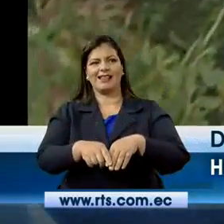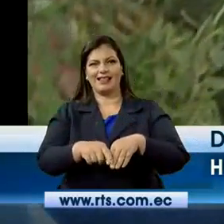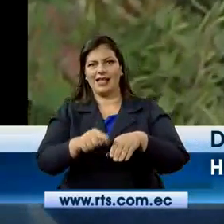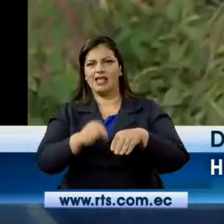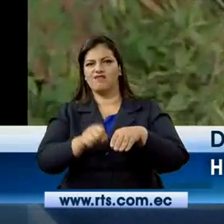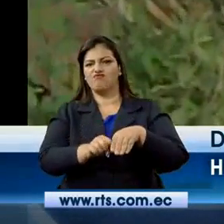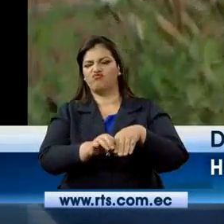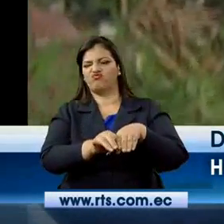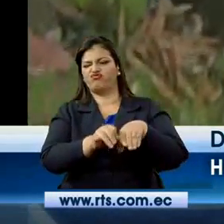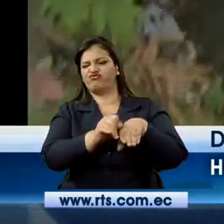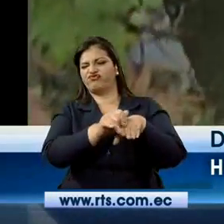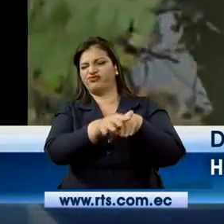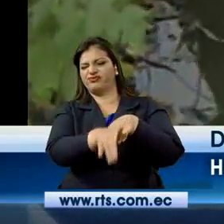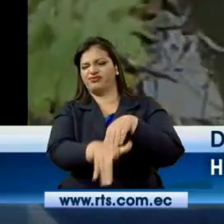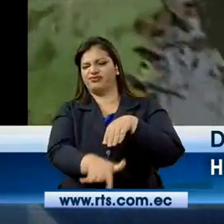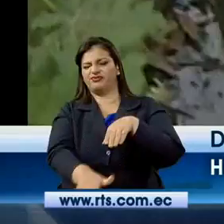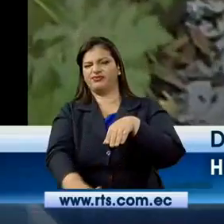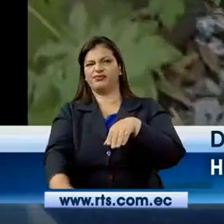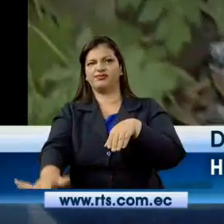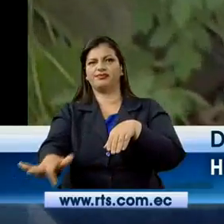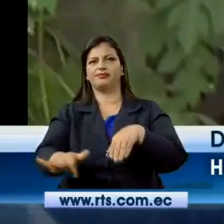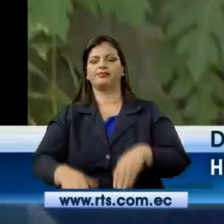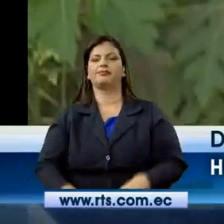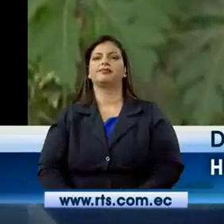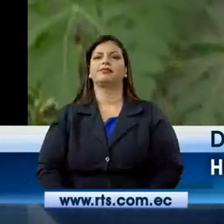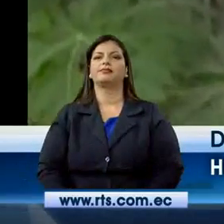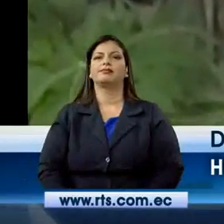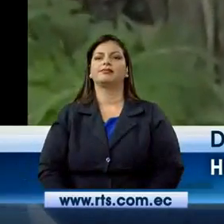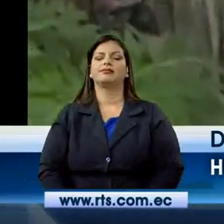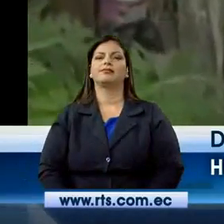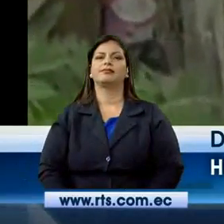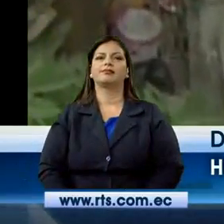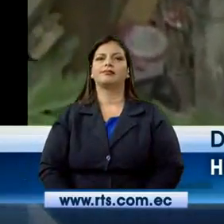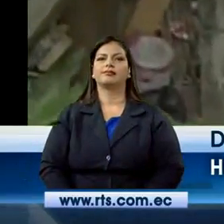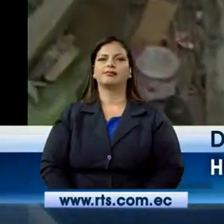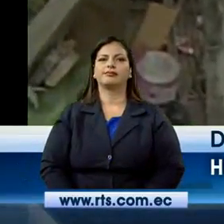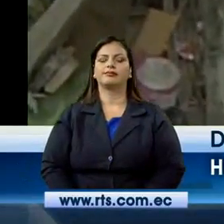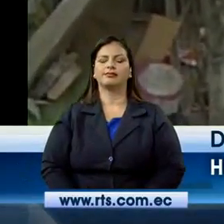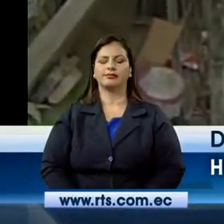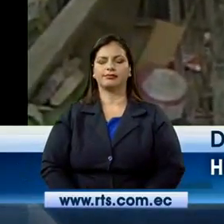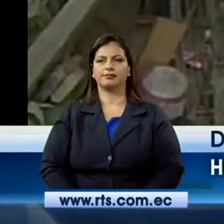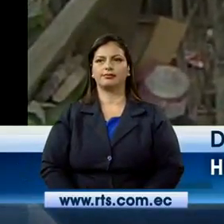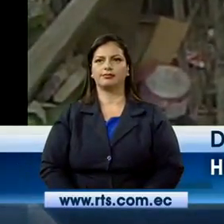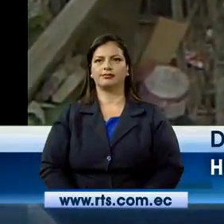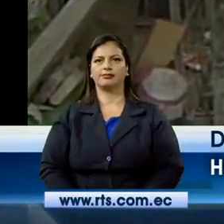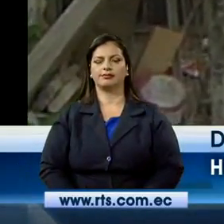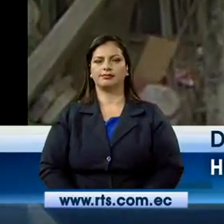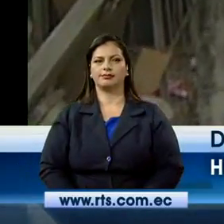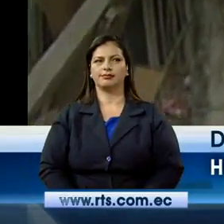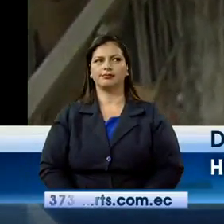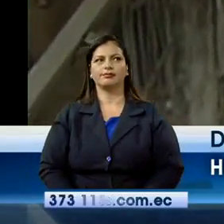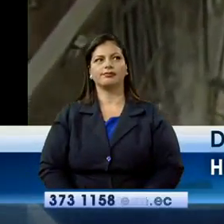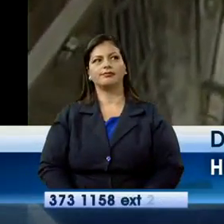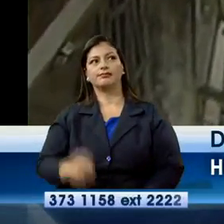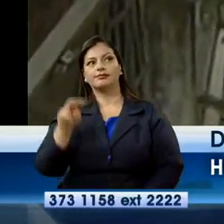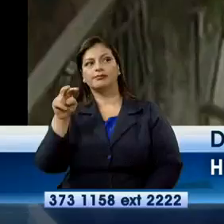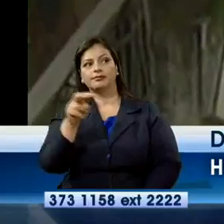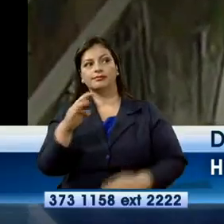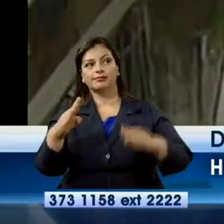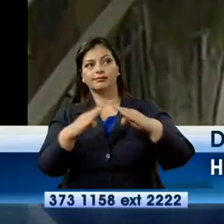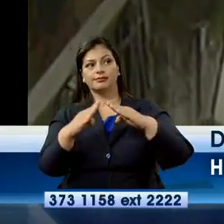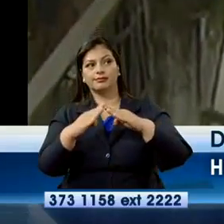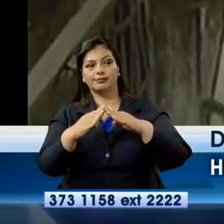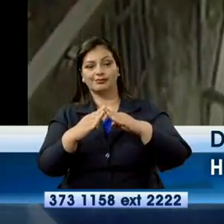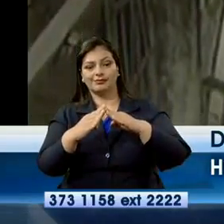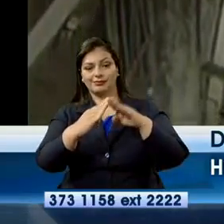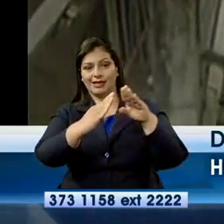Esta agua recorre este tramo detrás de estas dos viviendas y se va allá en el sumidero